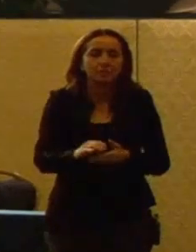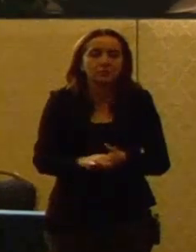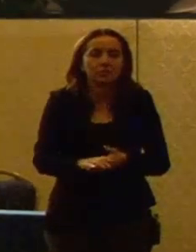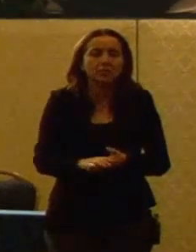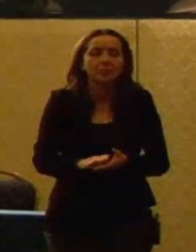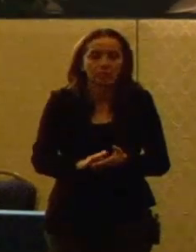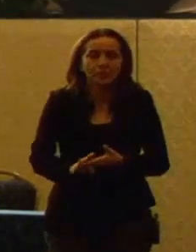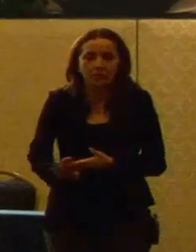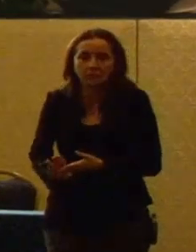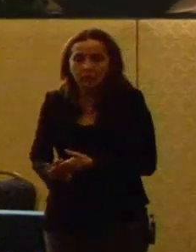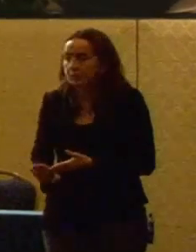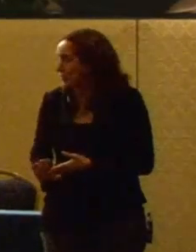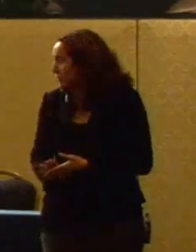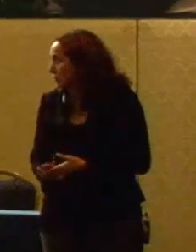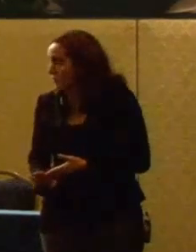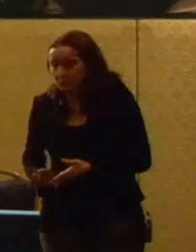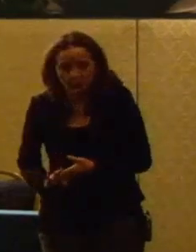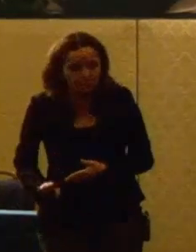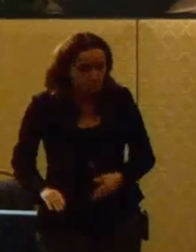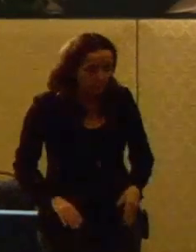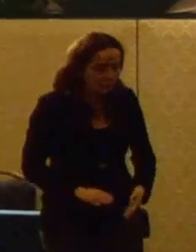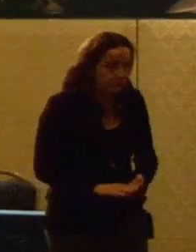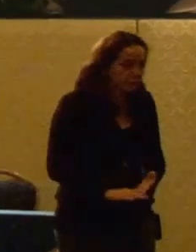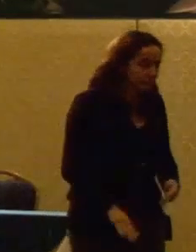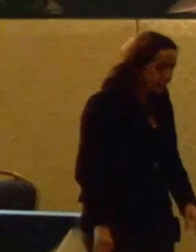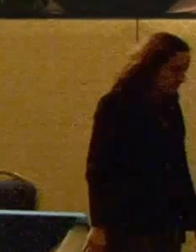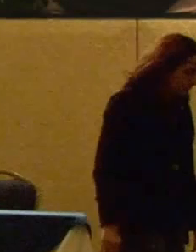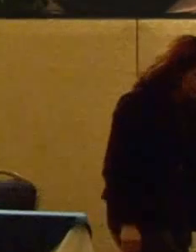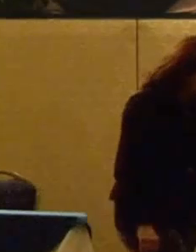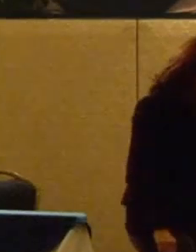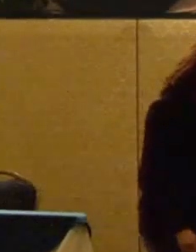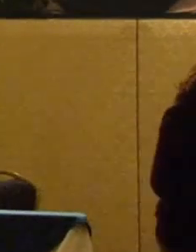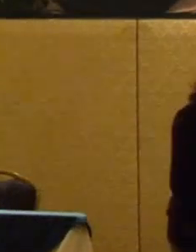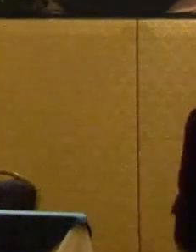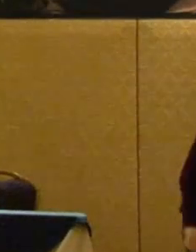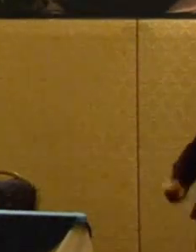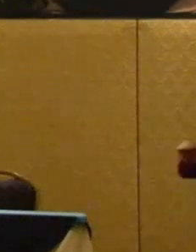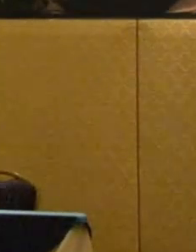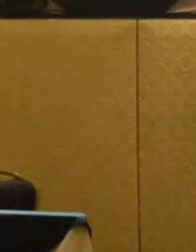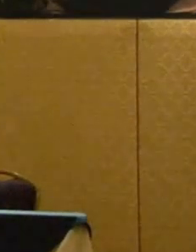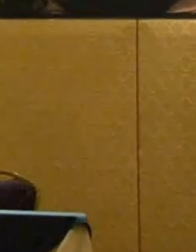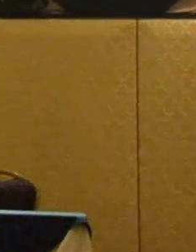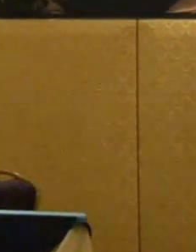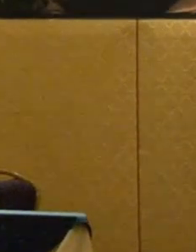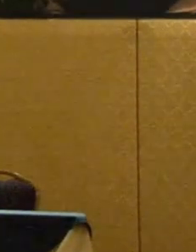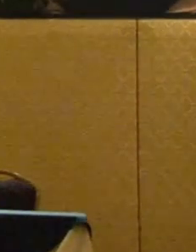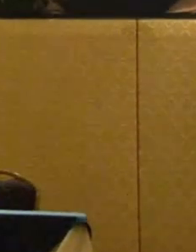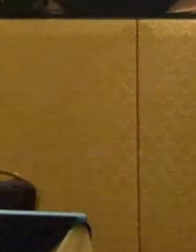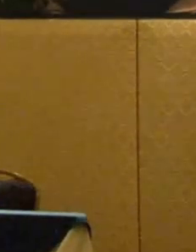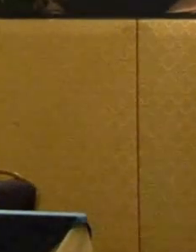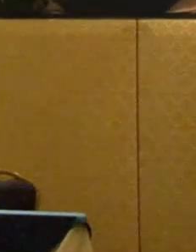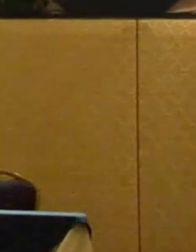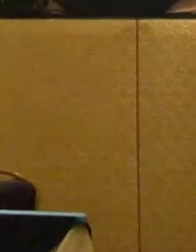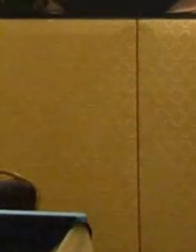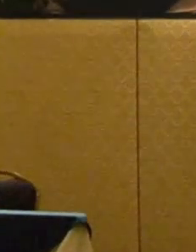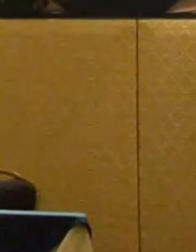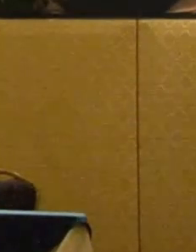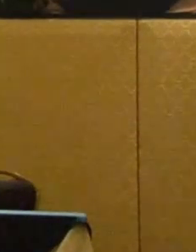2.6. La pregunta es, ¿eso es un análisis que se hace solamente para un evento? Es decir, la comparación entre dos